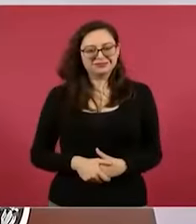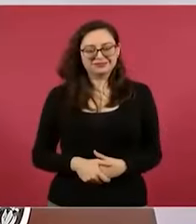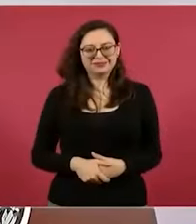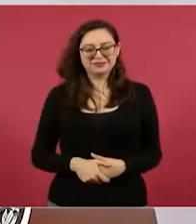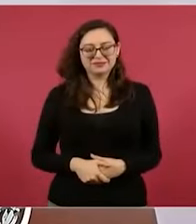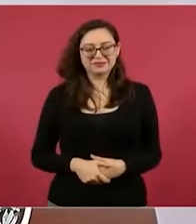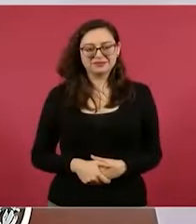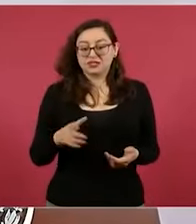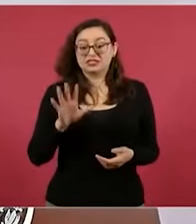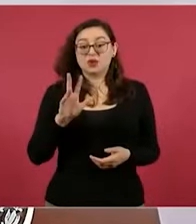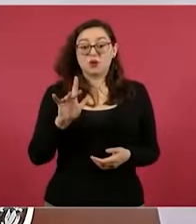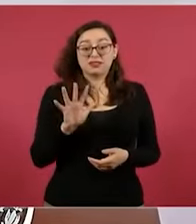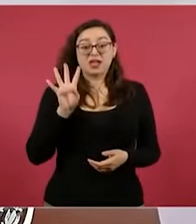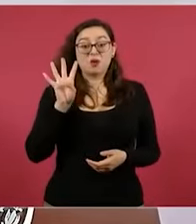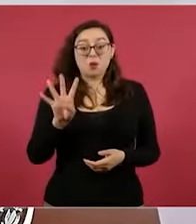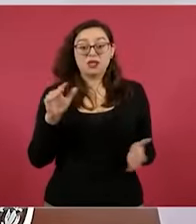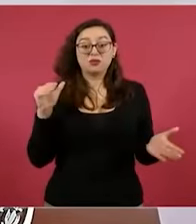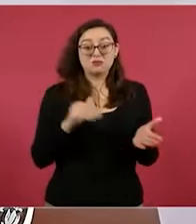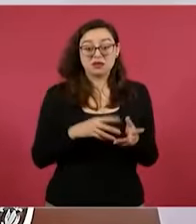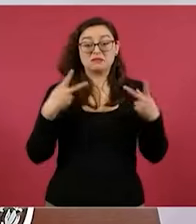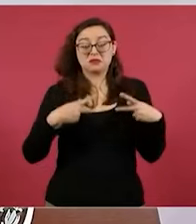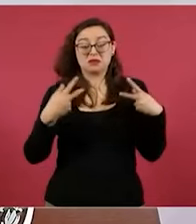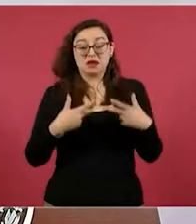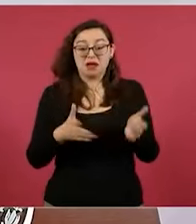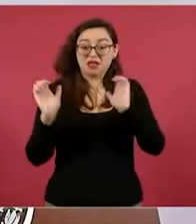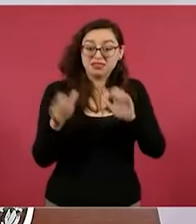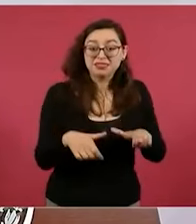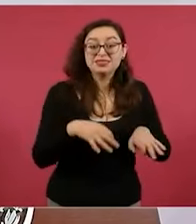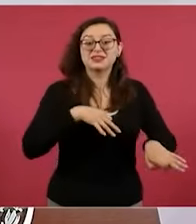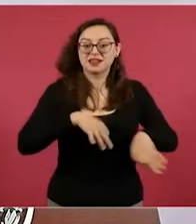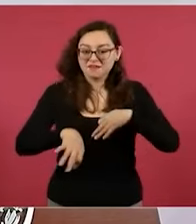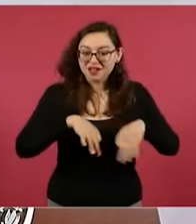obreros trabajando, 44 mil,